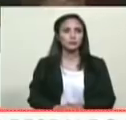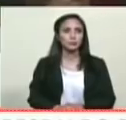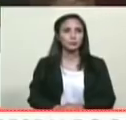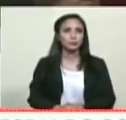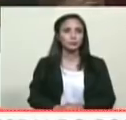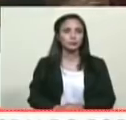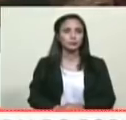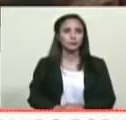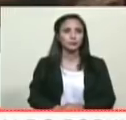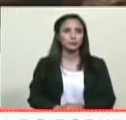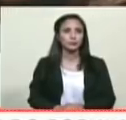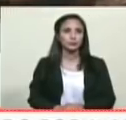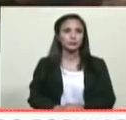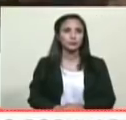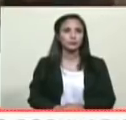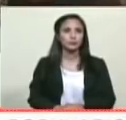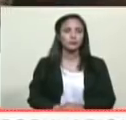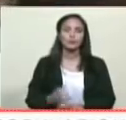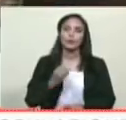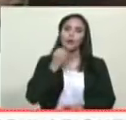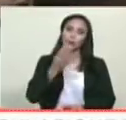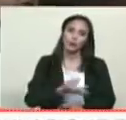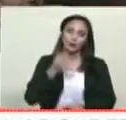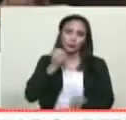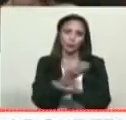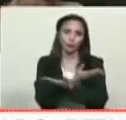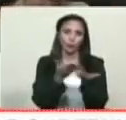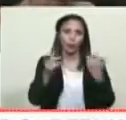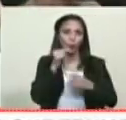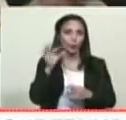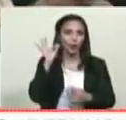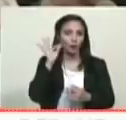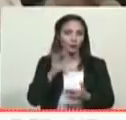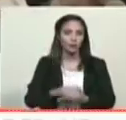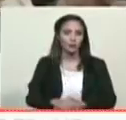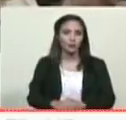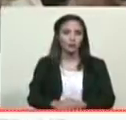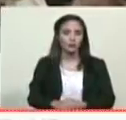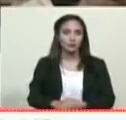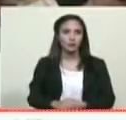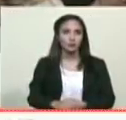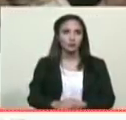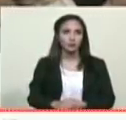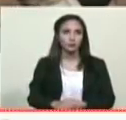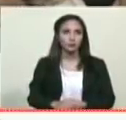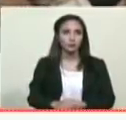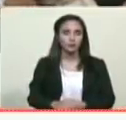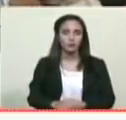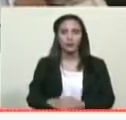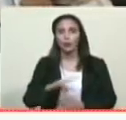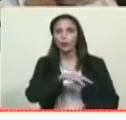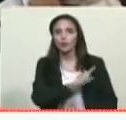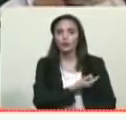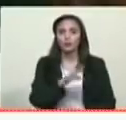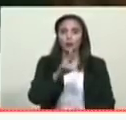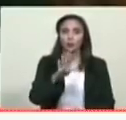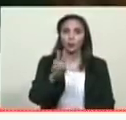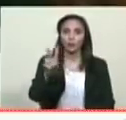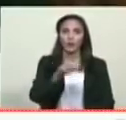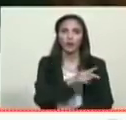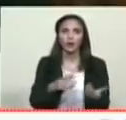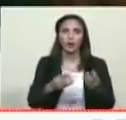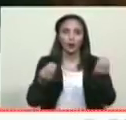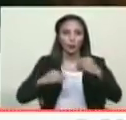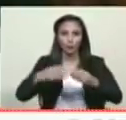Buenas tardes a todas y todos. República Bolivariana de Venezuela, Universidad Bolivariana de Venezuela, Consejo Universitario. Resolución